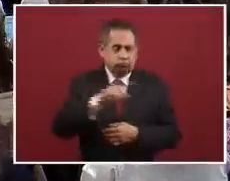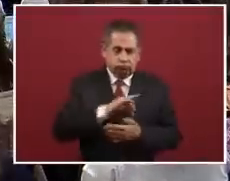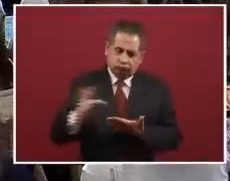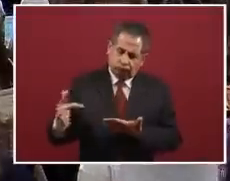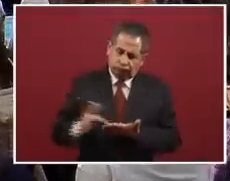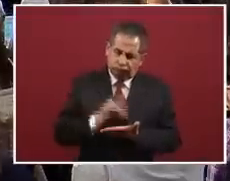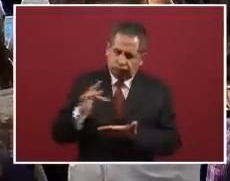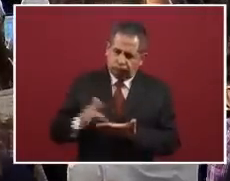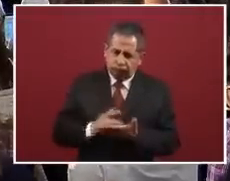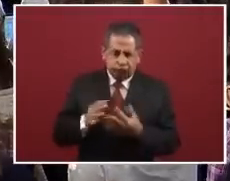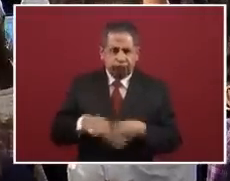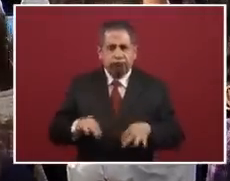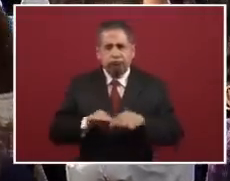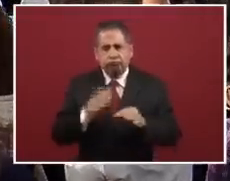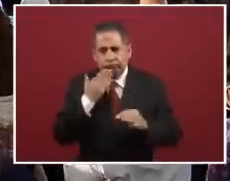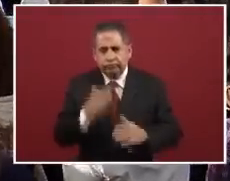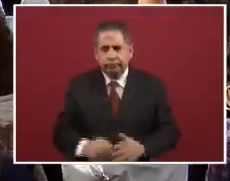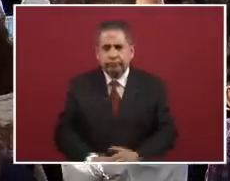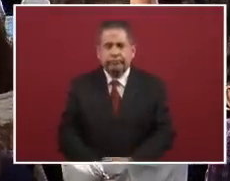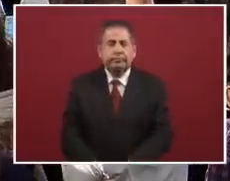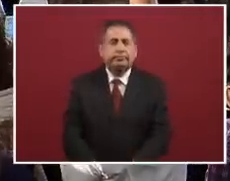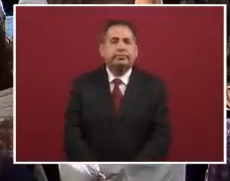solidaridad.